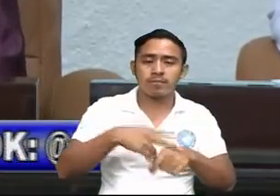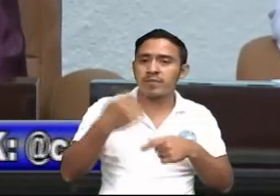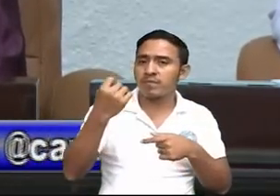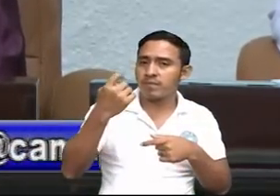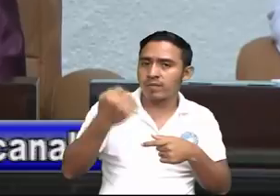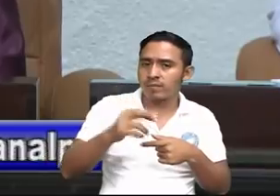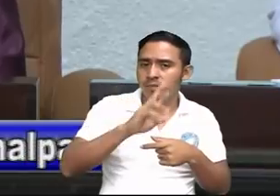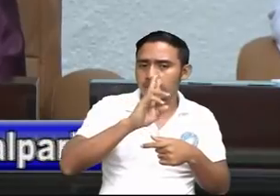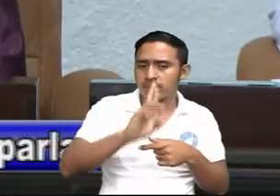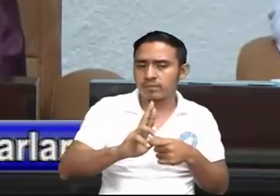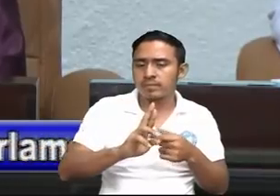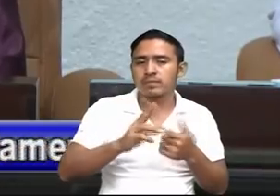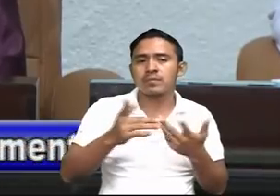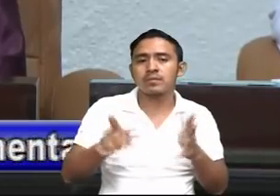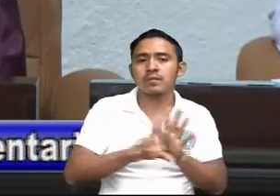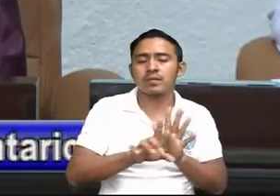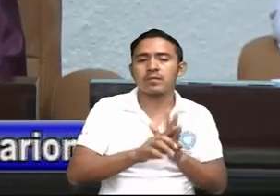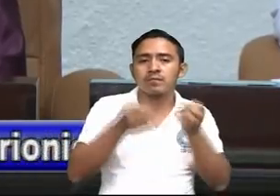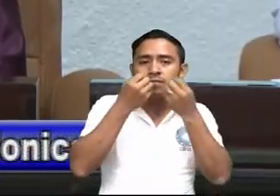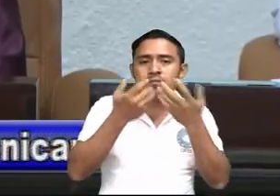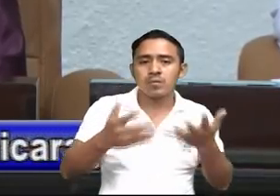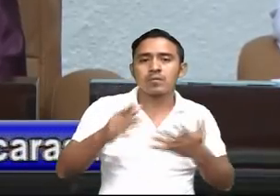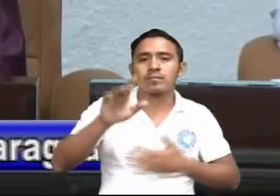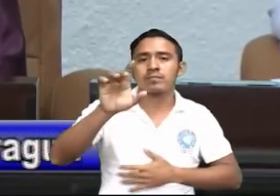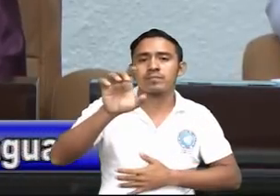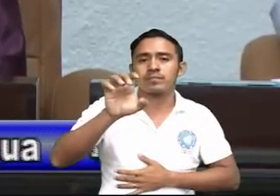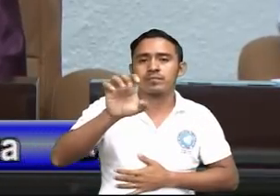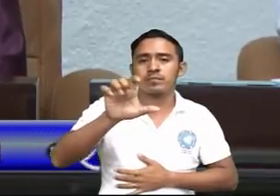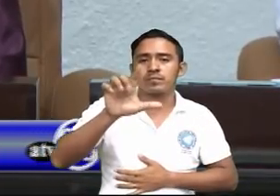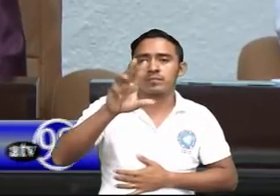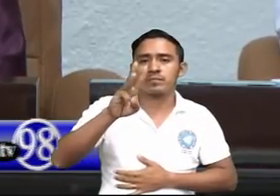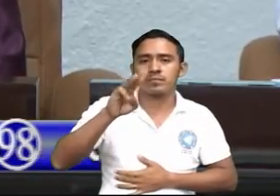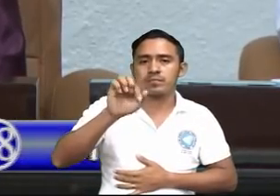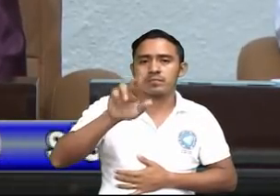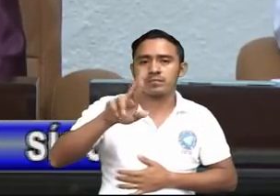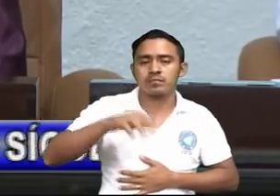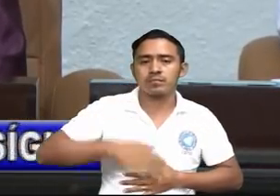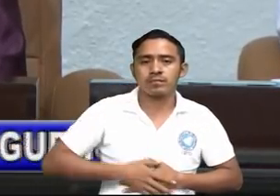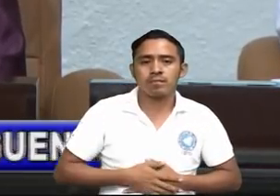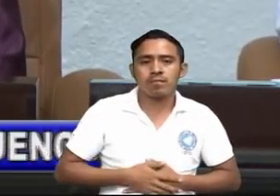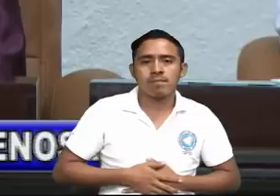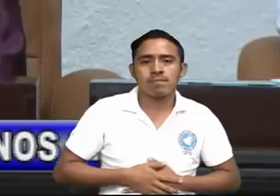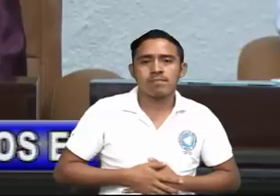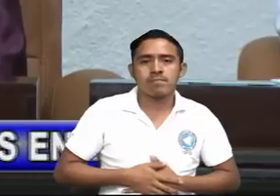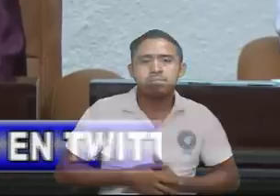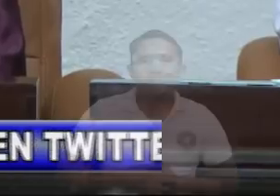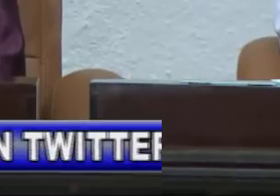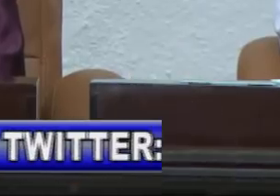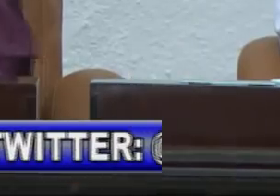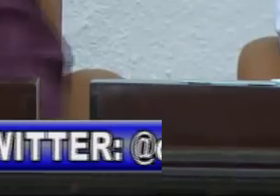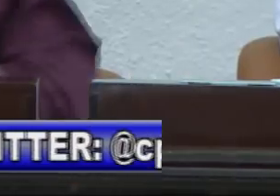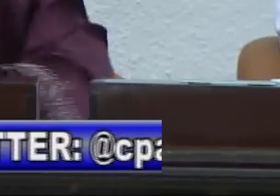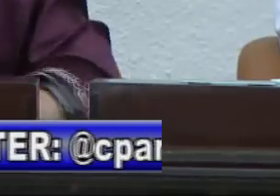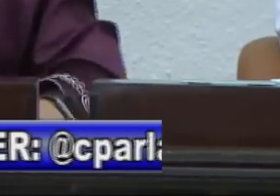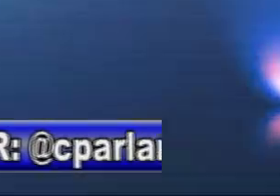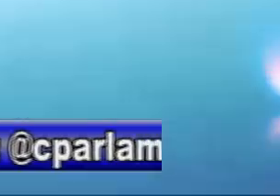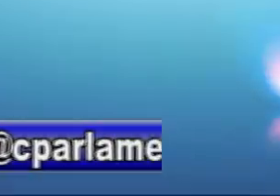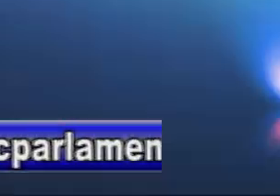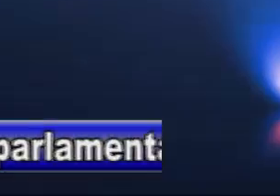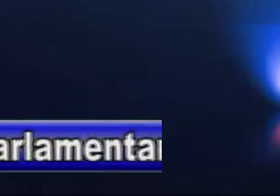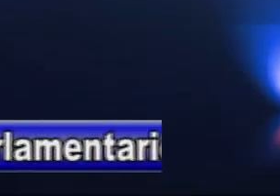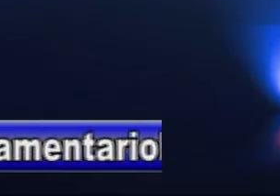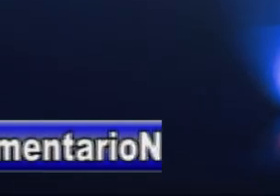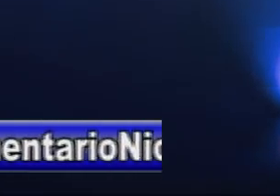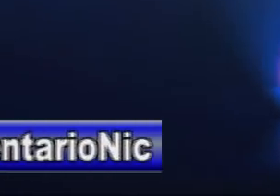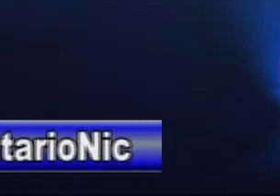reconocidas por la ley. Con cámara de Ronald Ruiz, para el canal parlamentario, les informó Elmer Marcia. Ley orgánica del poder